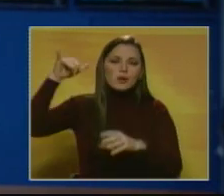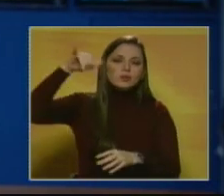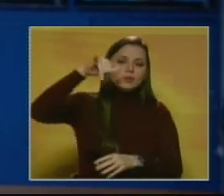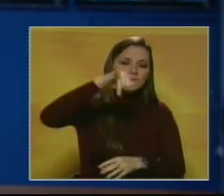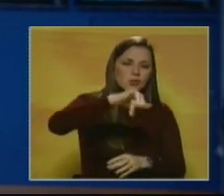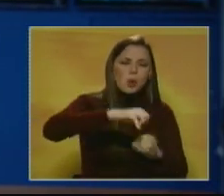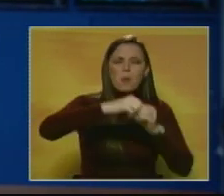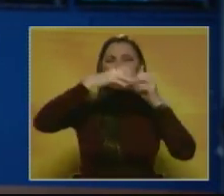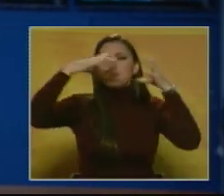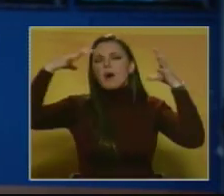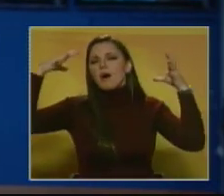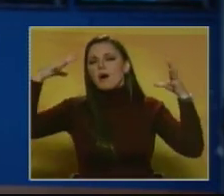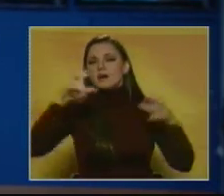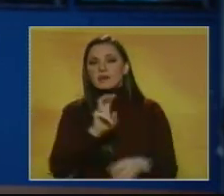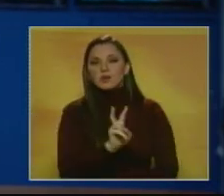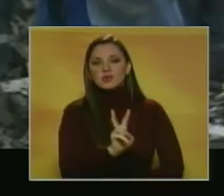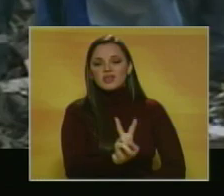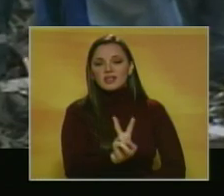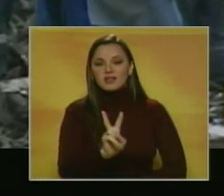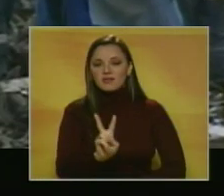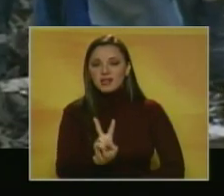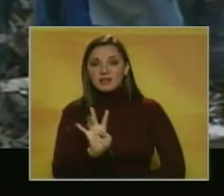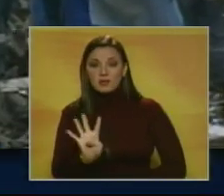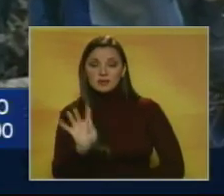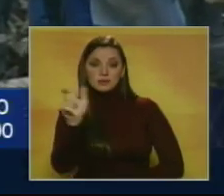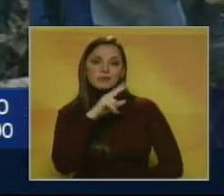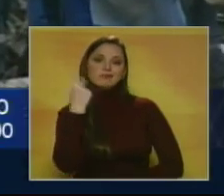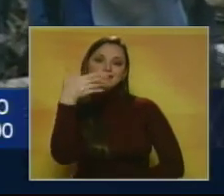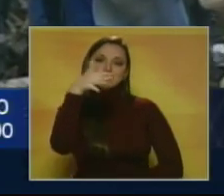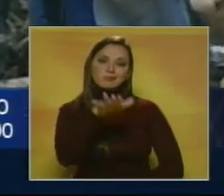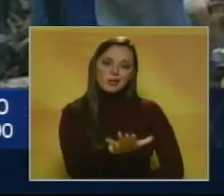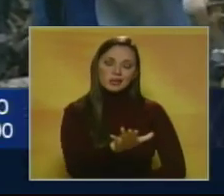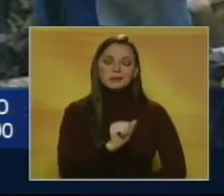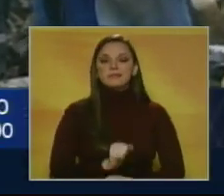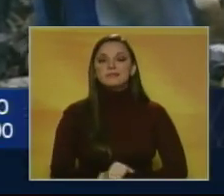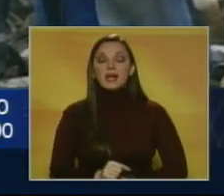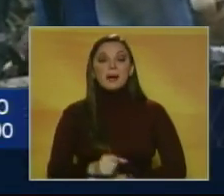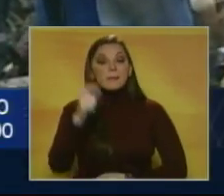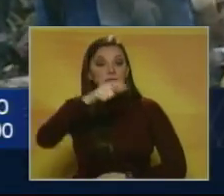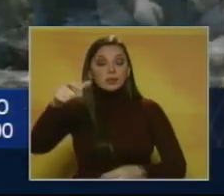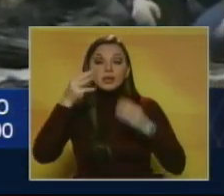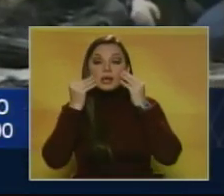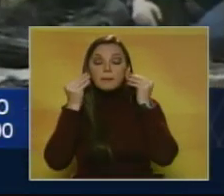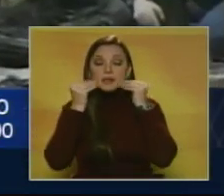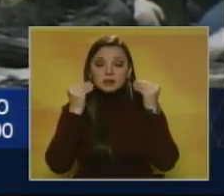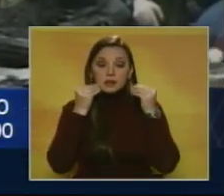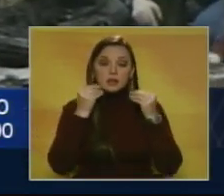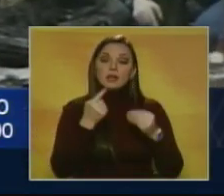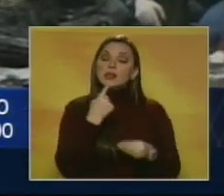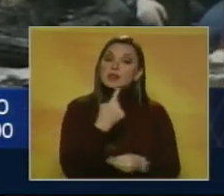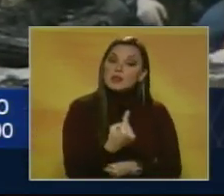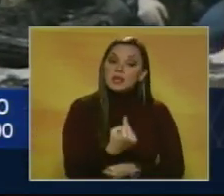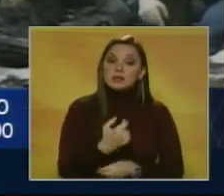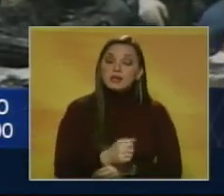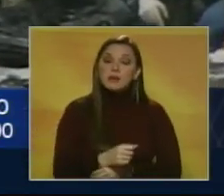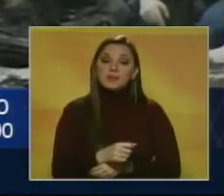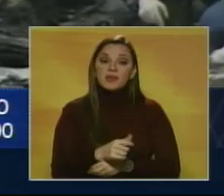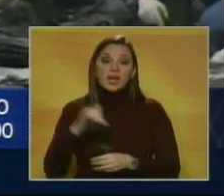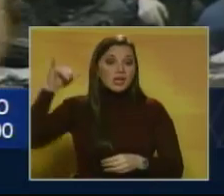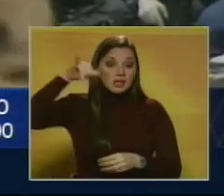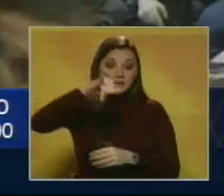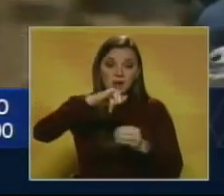con 224 pasajeros a bordo. Los investigadores estadounidenses y británicos manejan la hipótesis de que el incidente